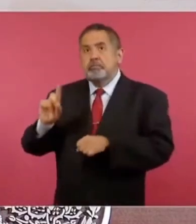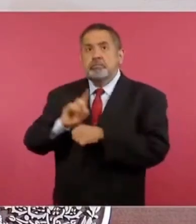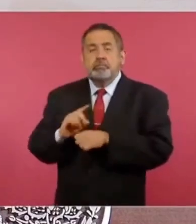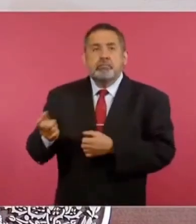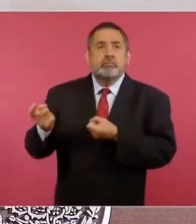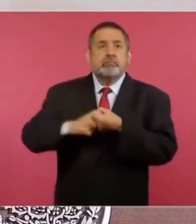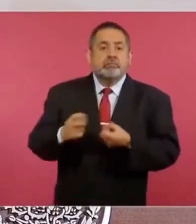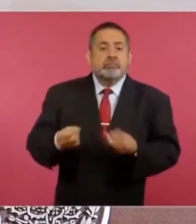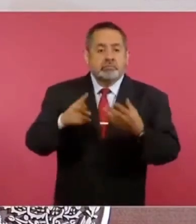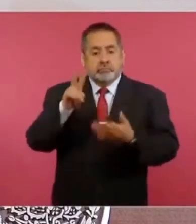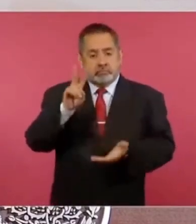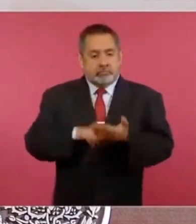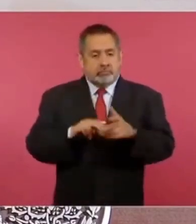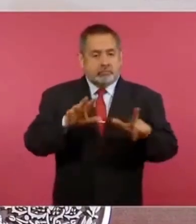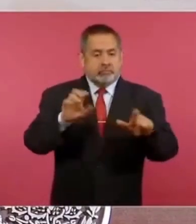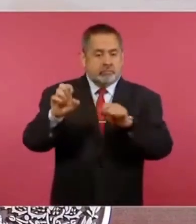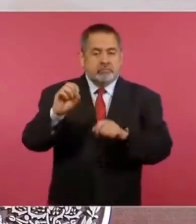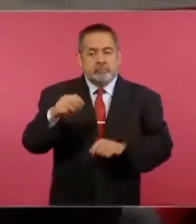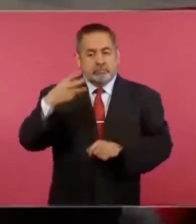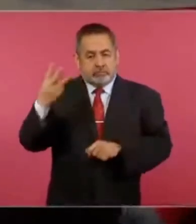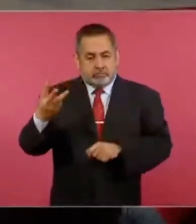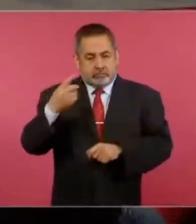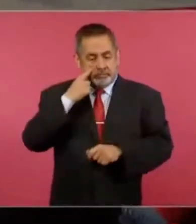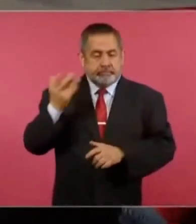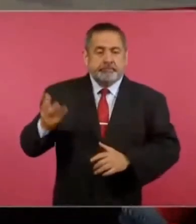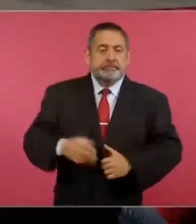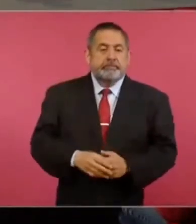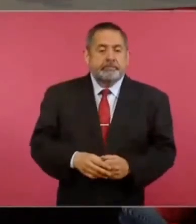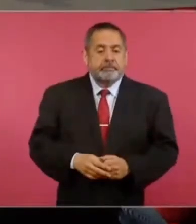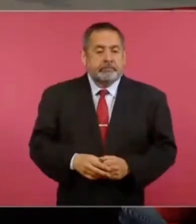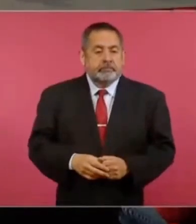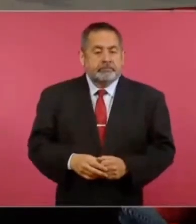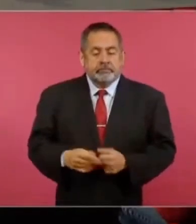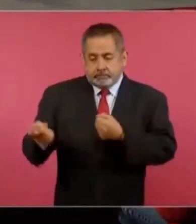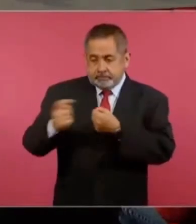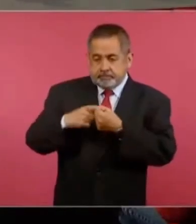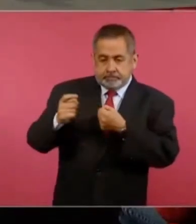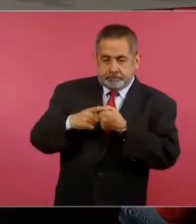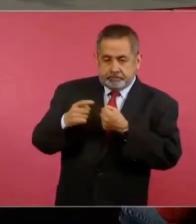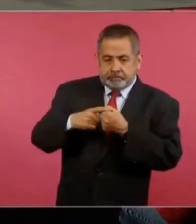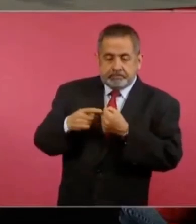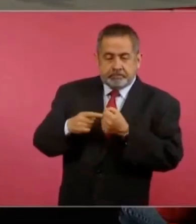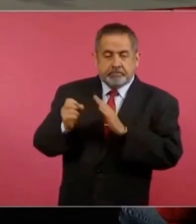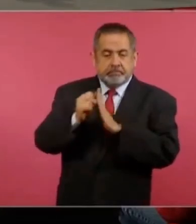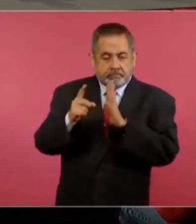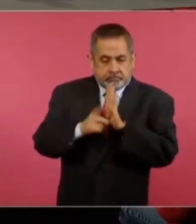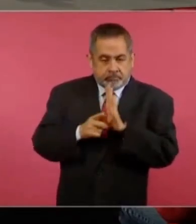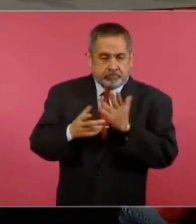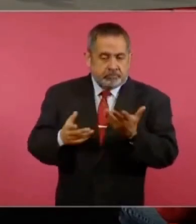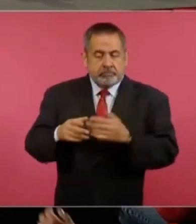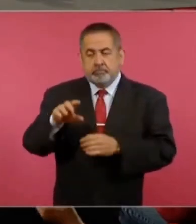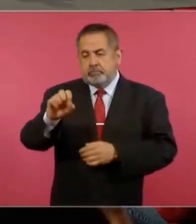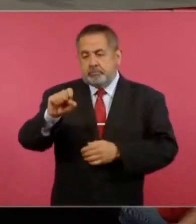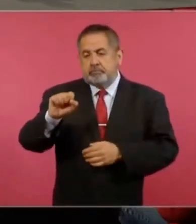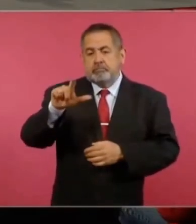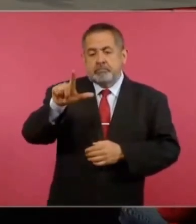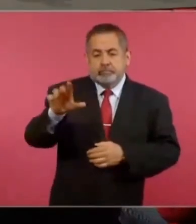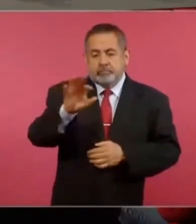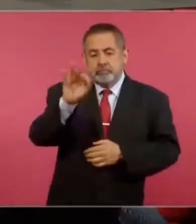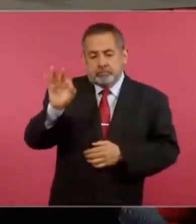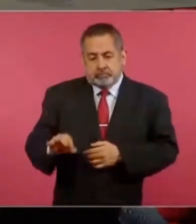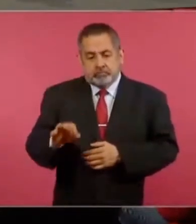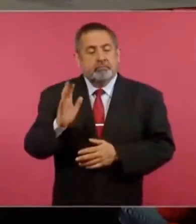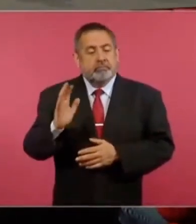llevamos 2,703, en la siguiente, personas ya inscritas, el